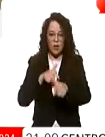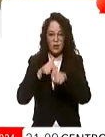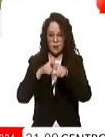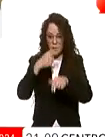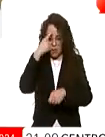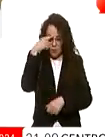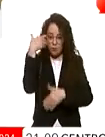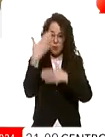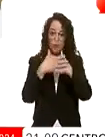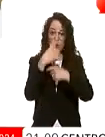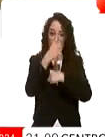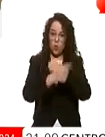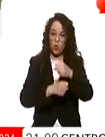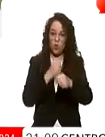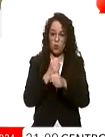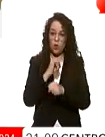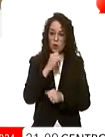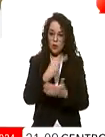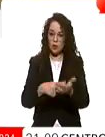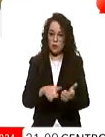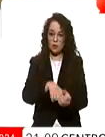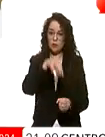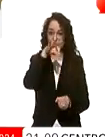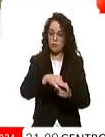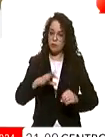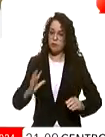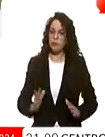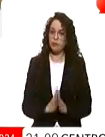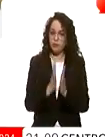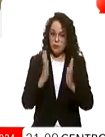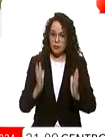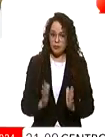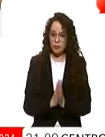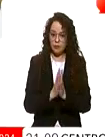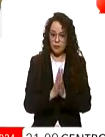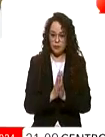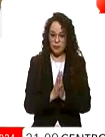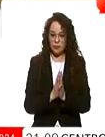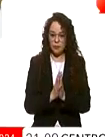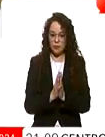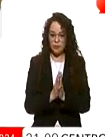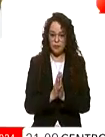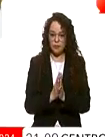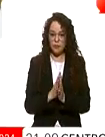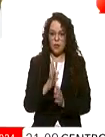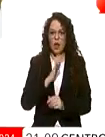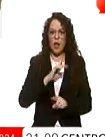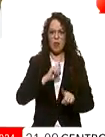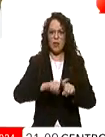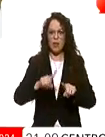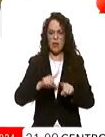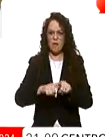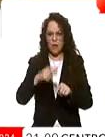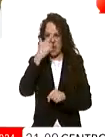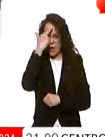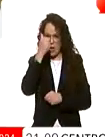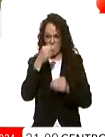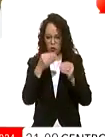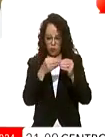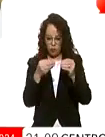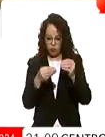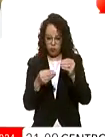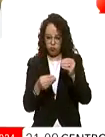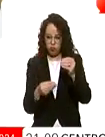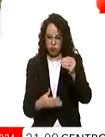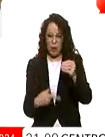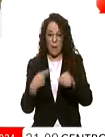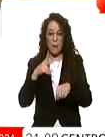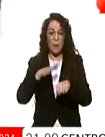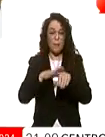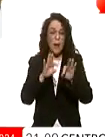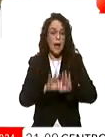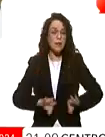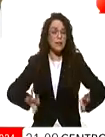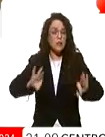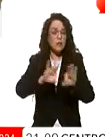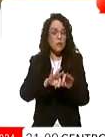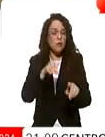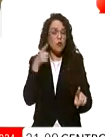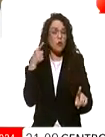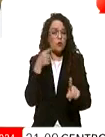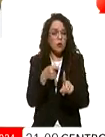que se establecieron en esta sentencia, pero los más importantes es hacer notar que tenía que resolverse